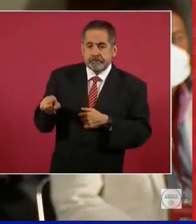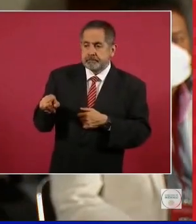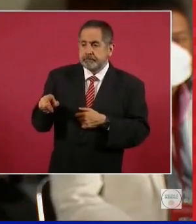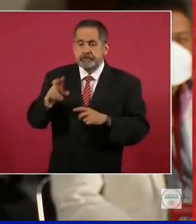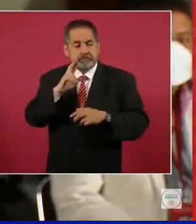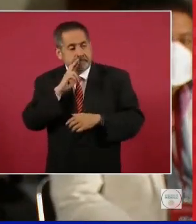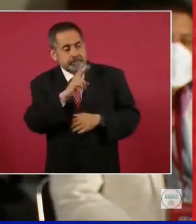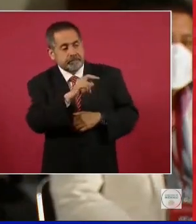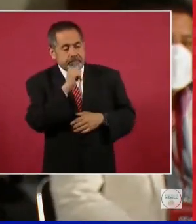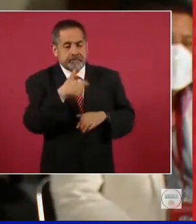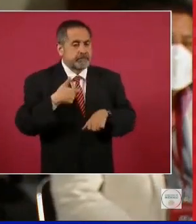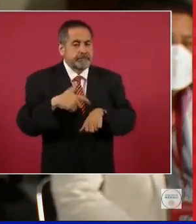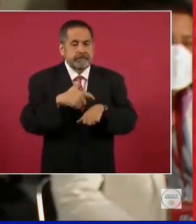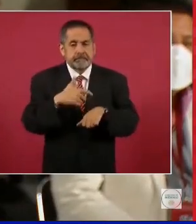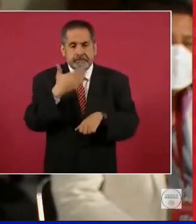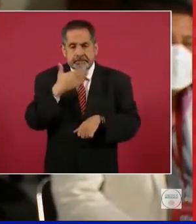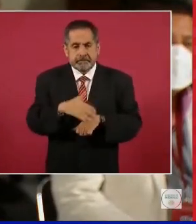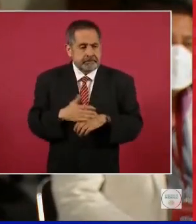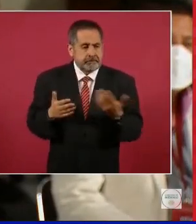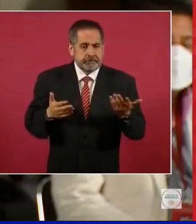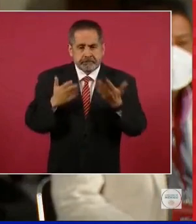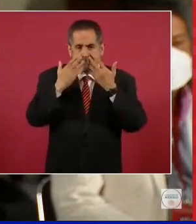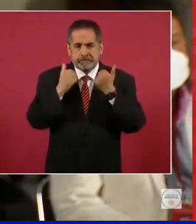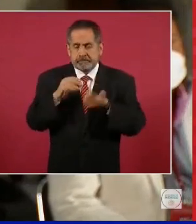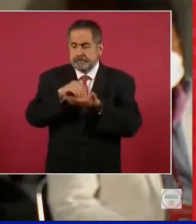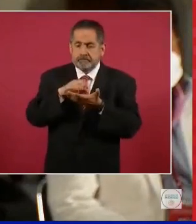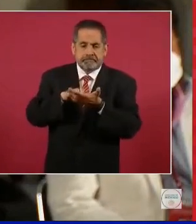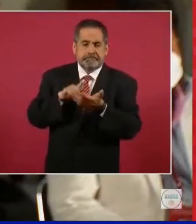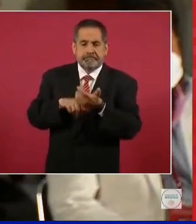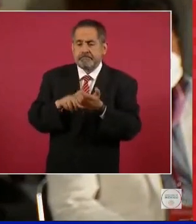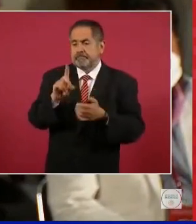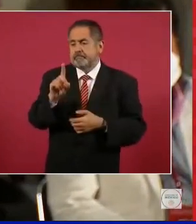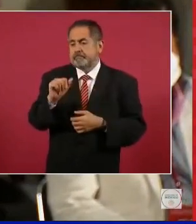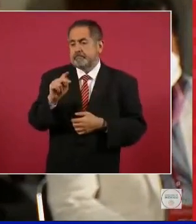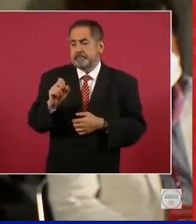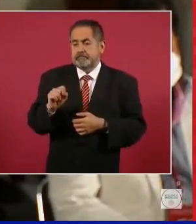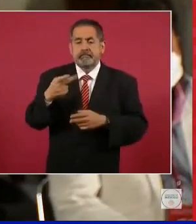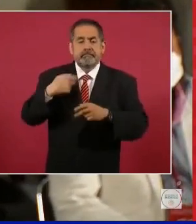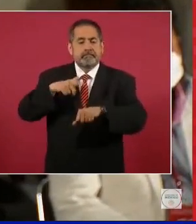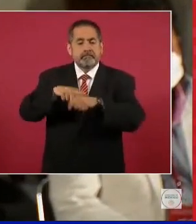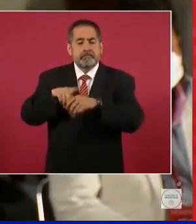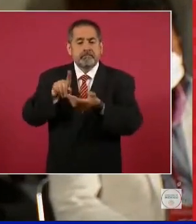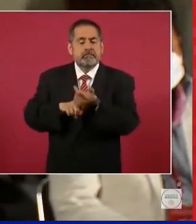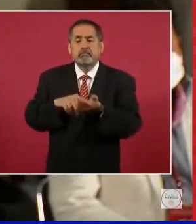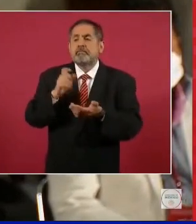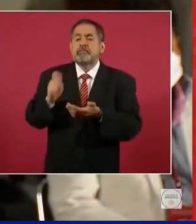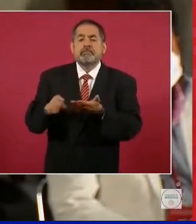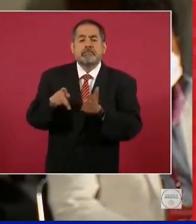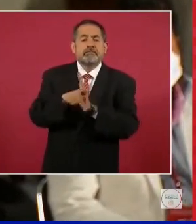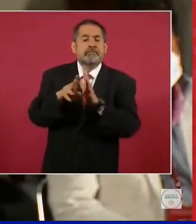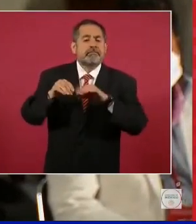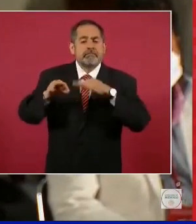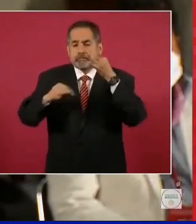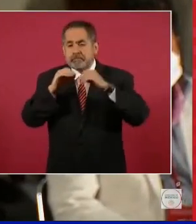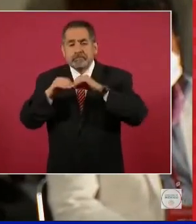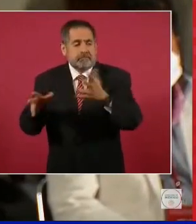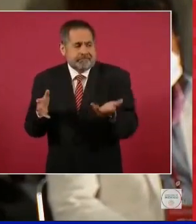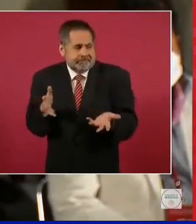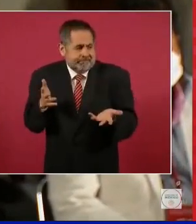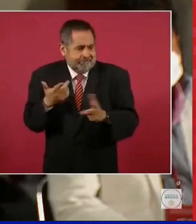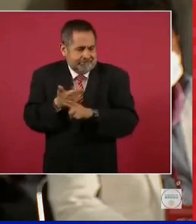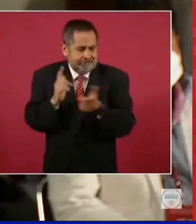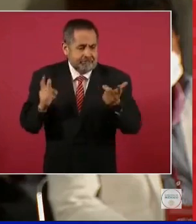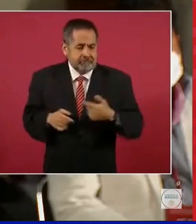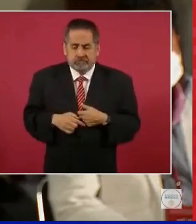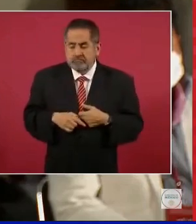personas que pues no puede aplicarse los datos personales porque se trata de un contenido periodístico. Con esto empiezan a